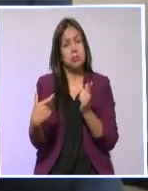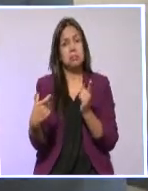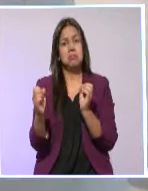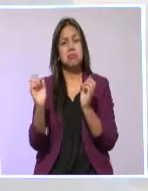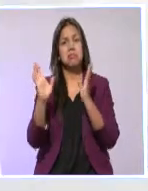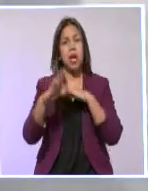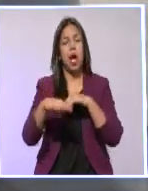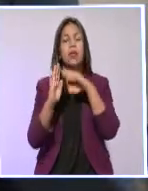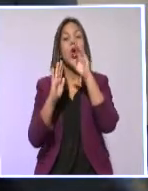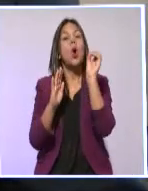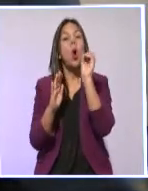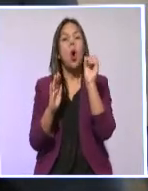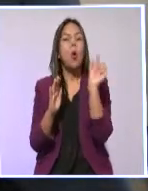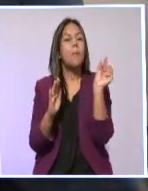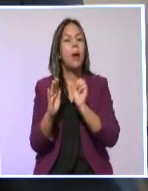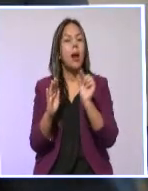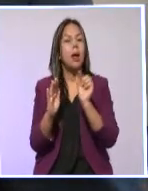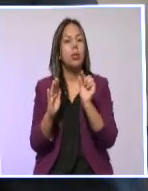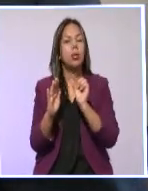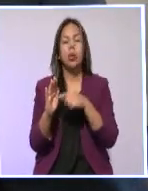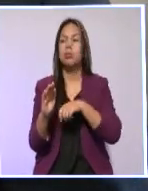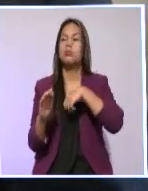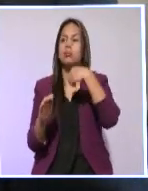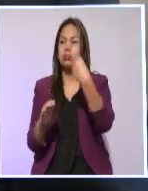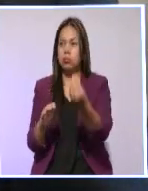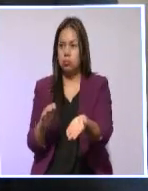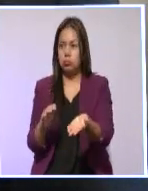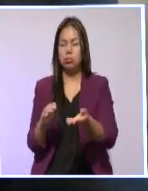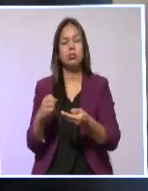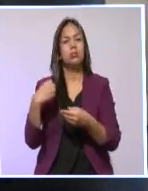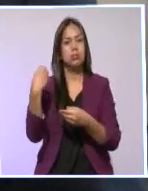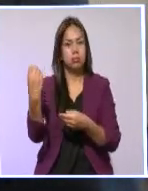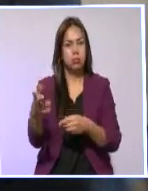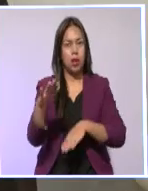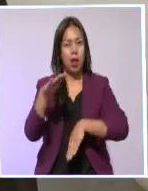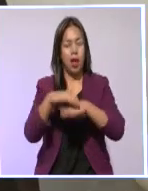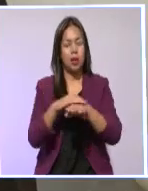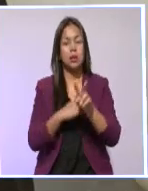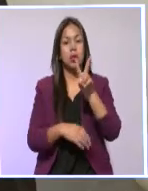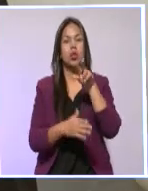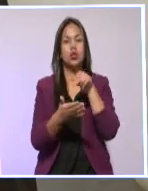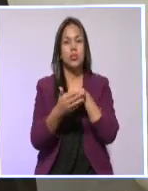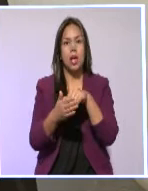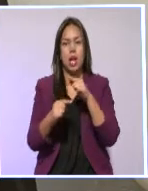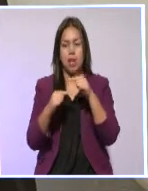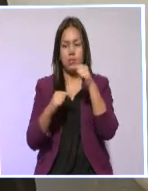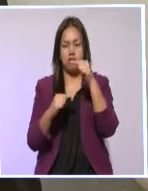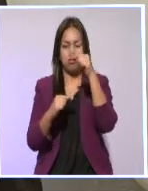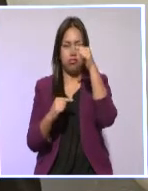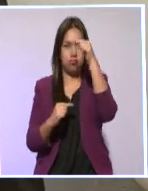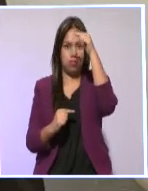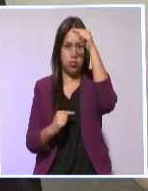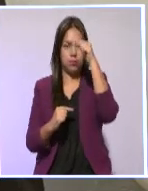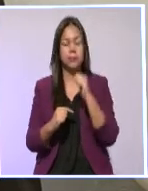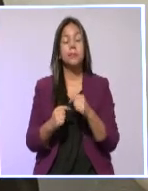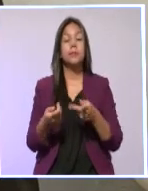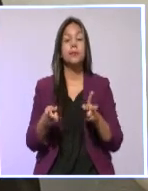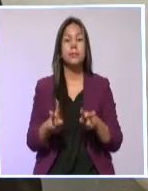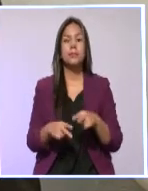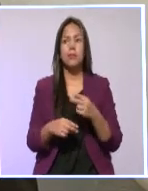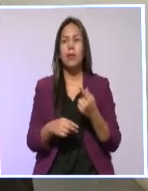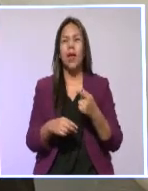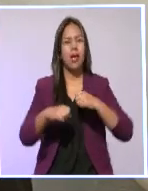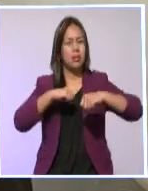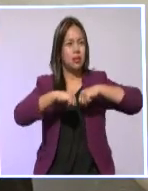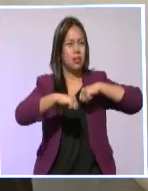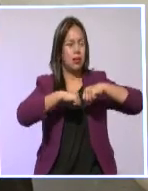pequeño productor. Y un productor considerado pequeño consume máximo hasta 2.000 galones. Asimismo, Bravo dio a conocer cuánto demoraba el trámite para